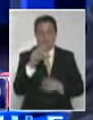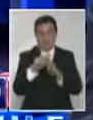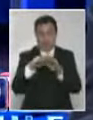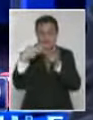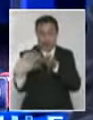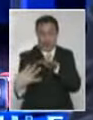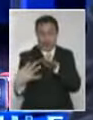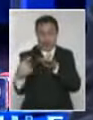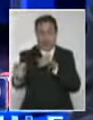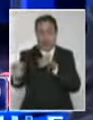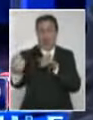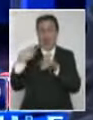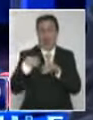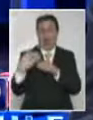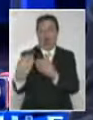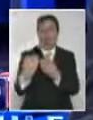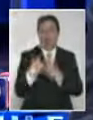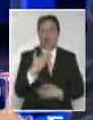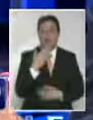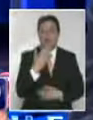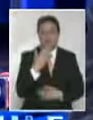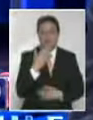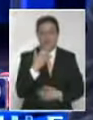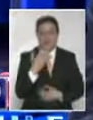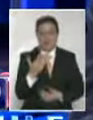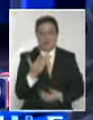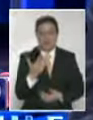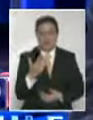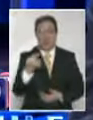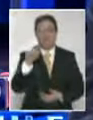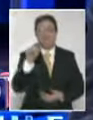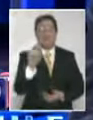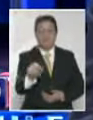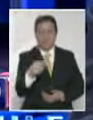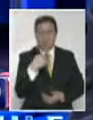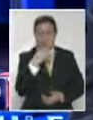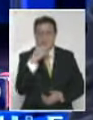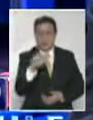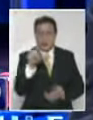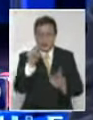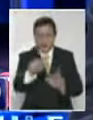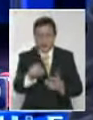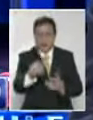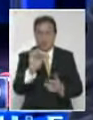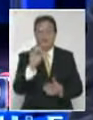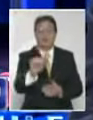nos apoyaban de alguna manera. Entonces, yo quiero decir que aquí hubo prensa